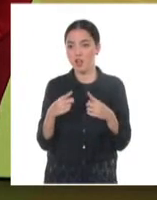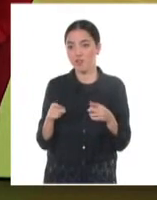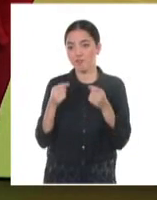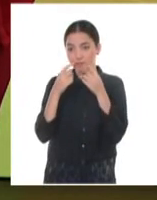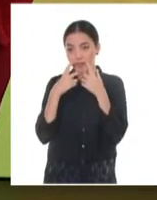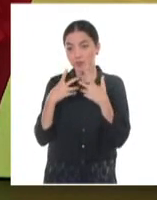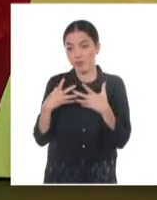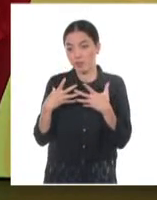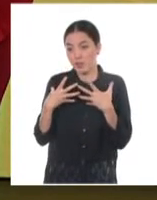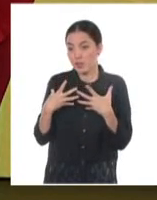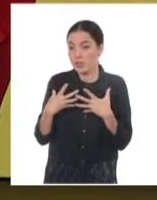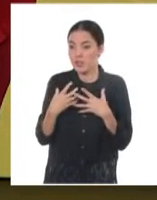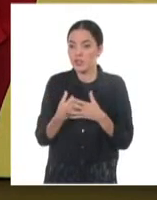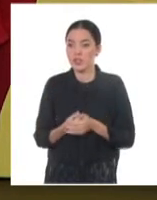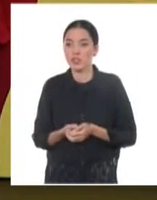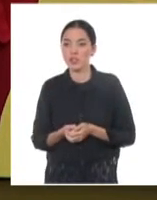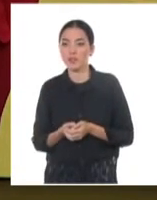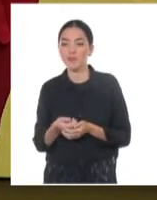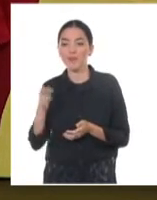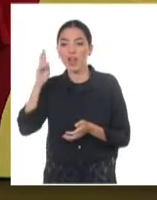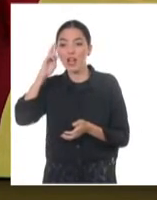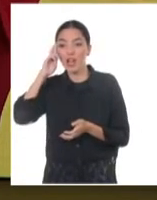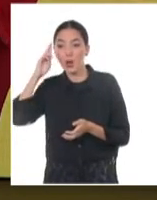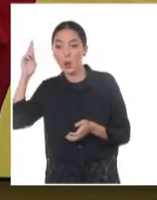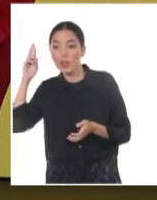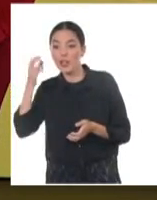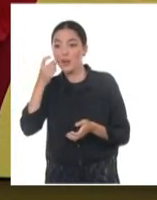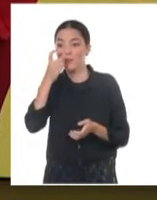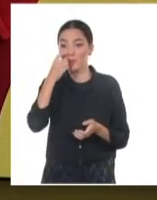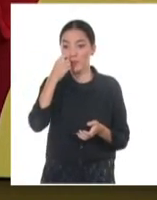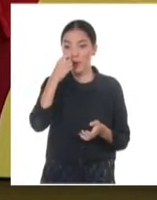Recordando a Matamoros, concluyen las culturales. Muy buenas tardes.